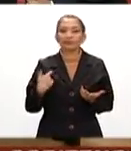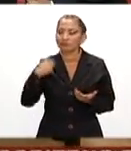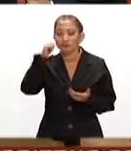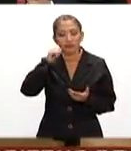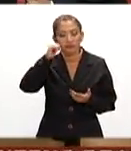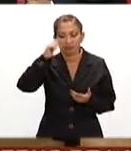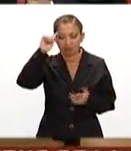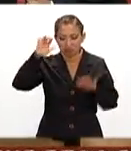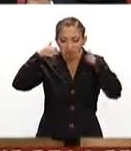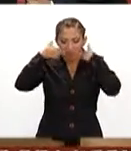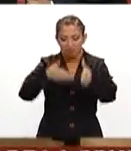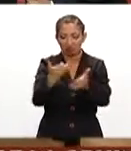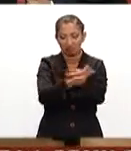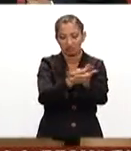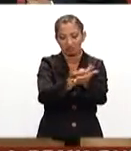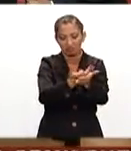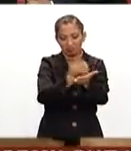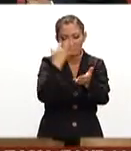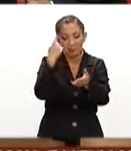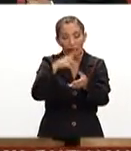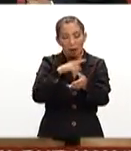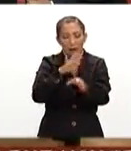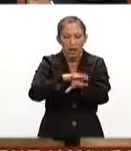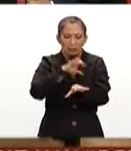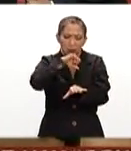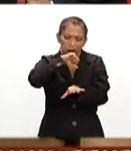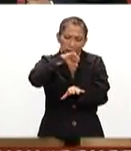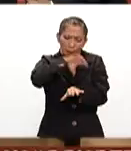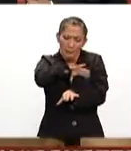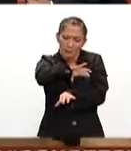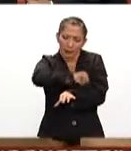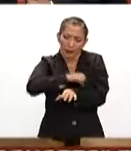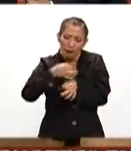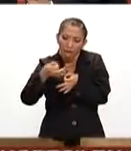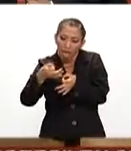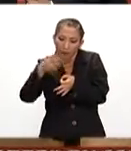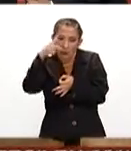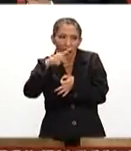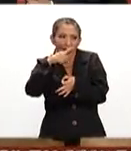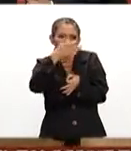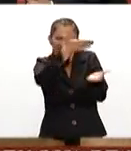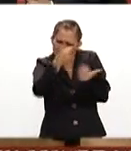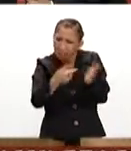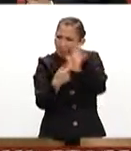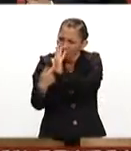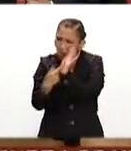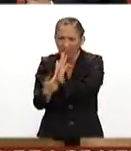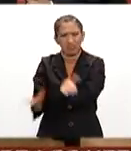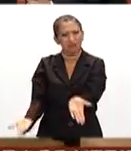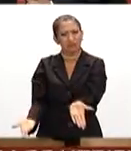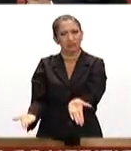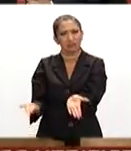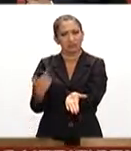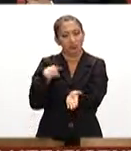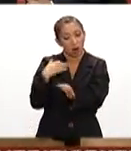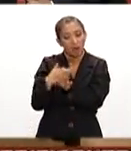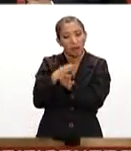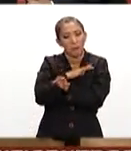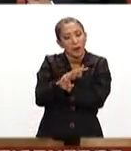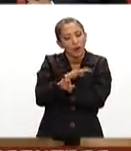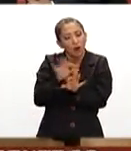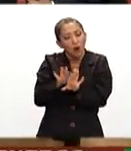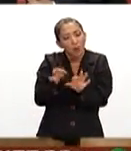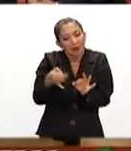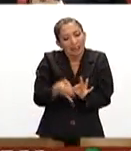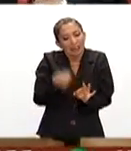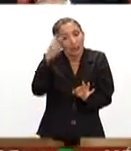Siempre me dediqué a lo financiero, pero mi pasión siempre fue promover lo mexicano. Entonces ahorita pues puedo como